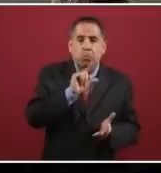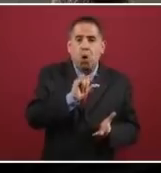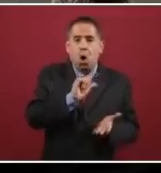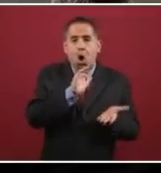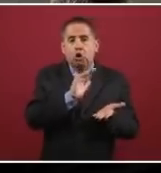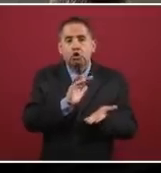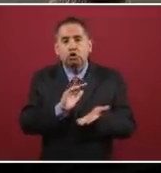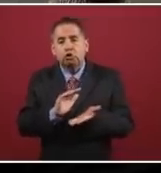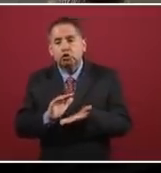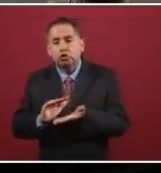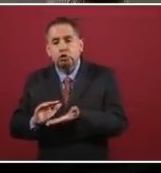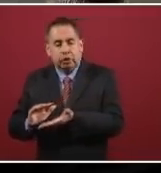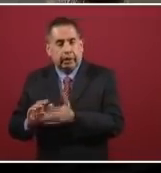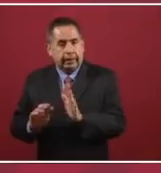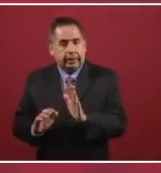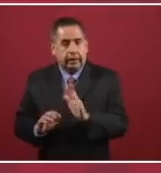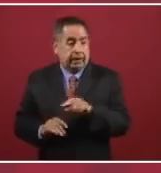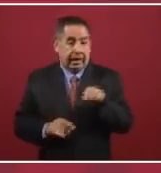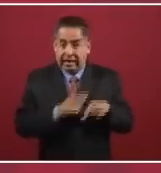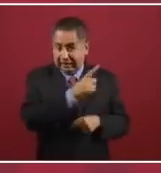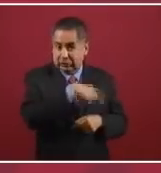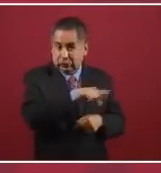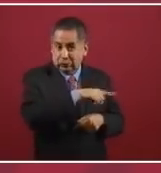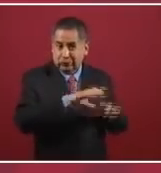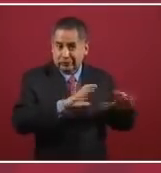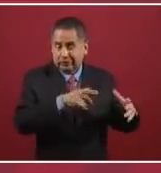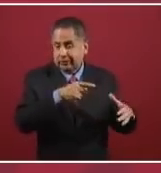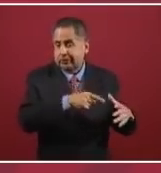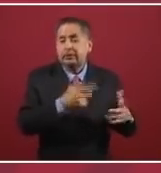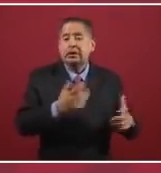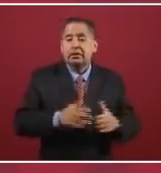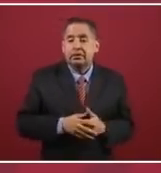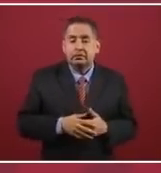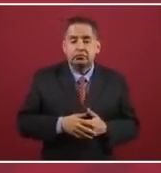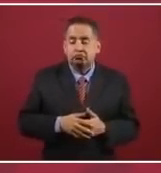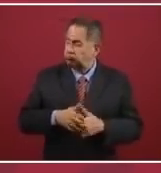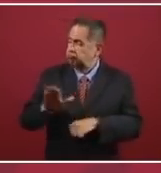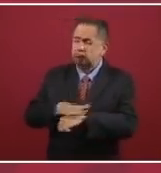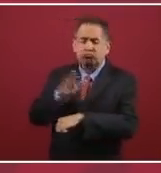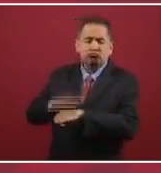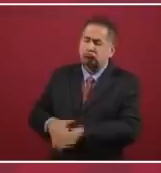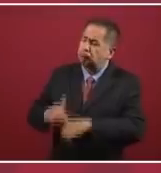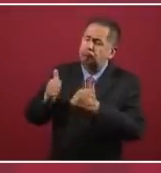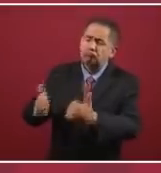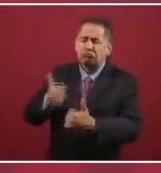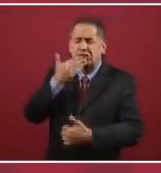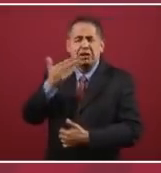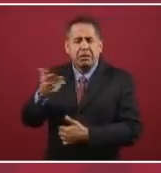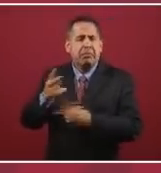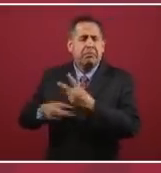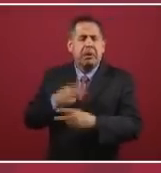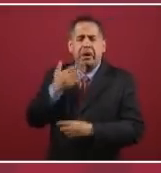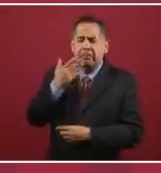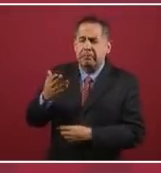de petróleo. Y sin embargo, le aumentan la calificación